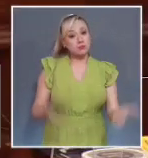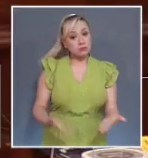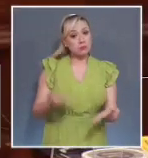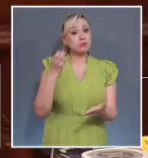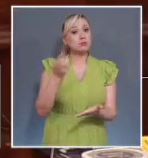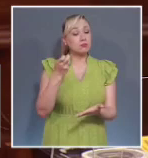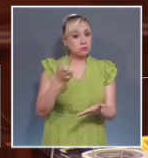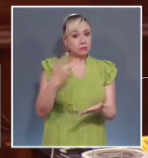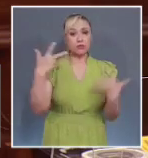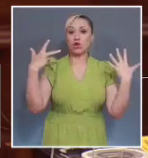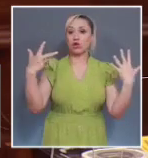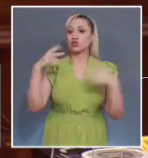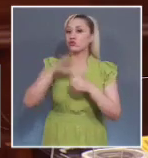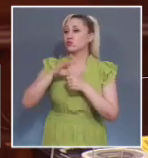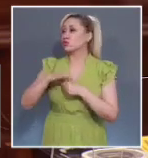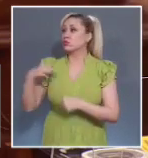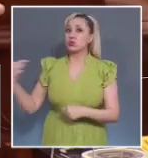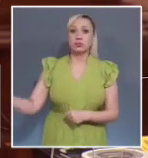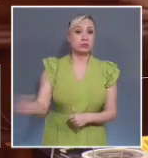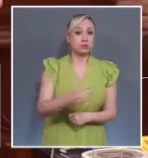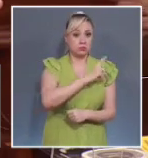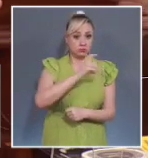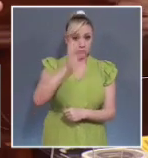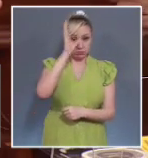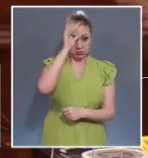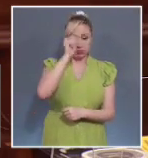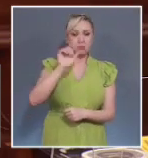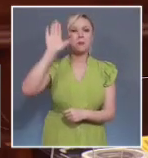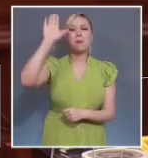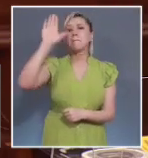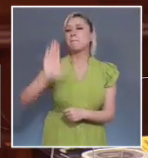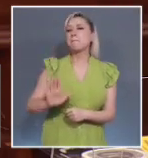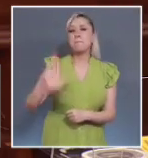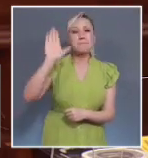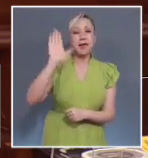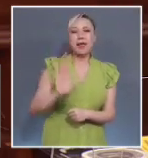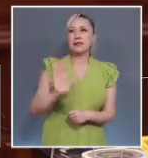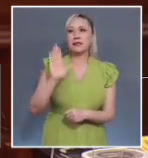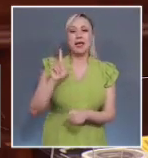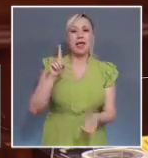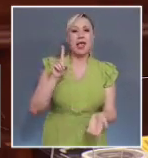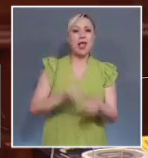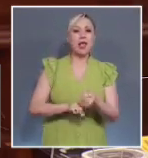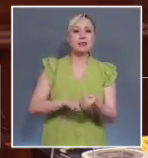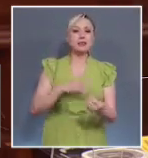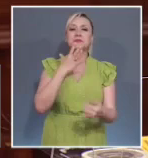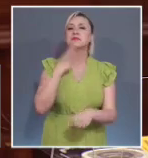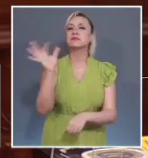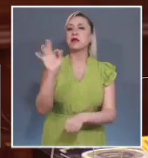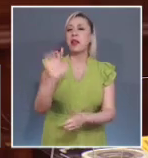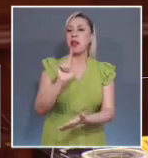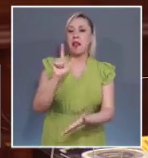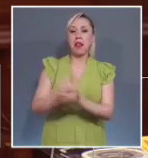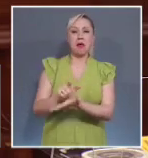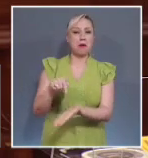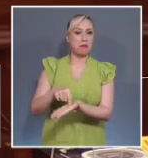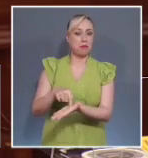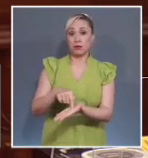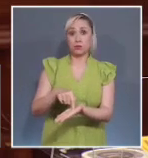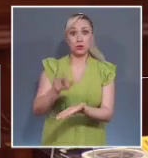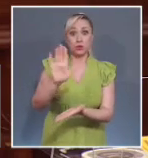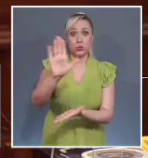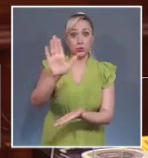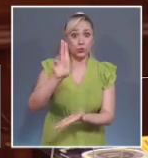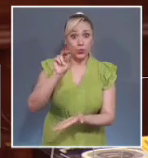votos y que parezca que le estamos dando efectos generales, perdónenme señores, en todos estos casos es inevitable.